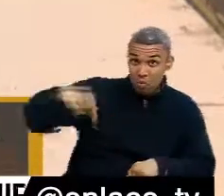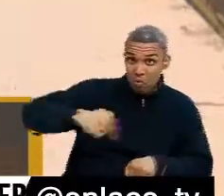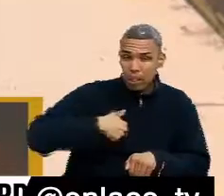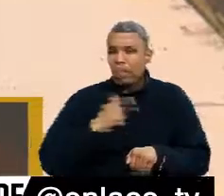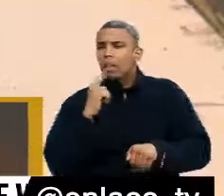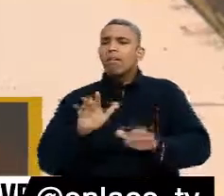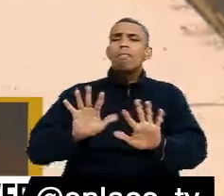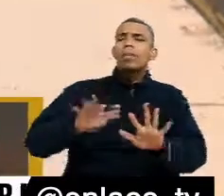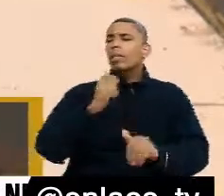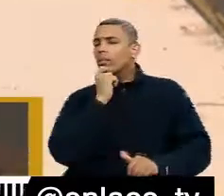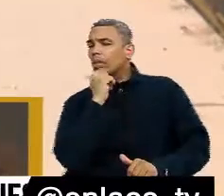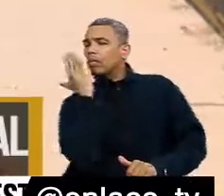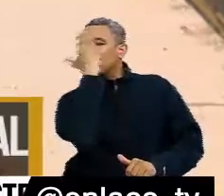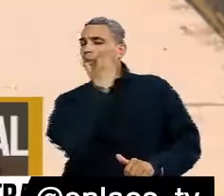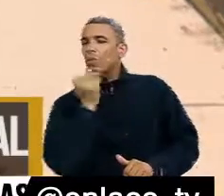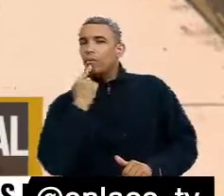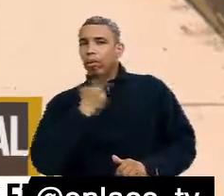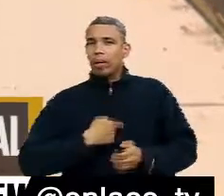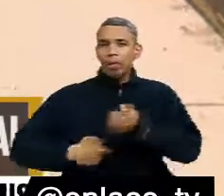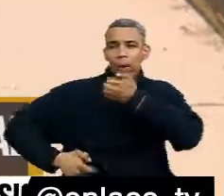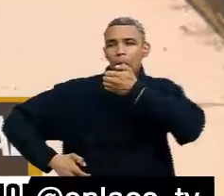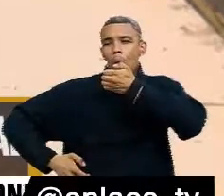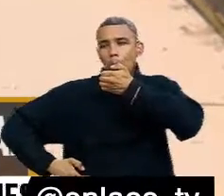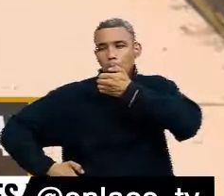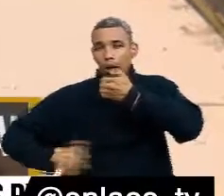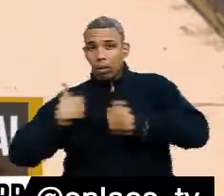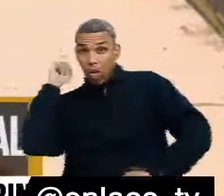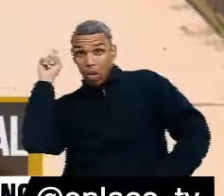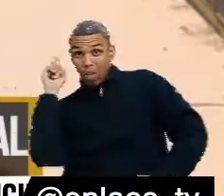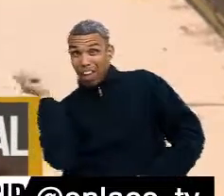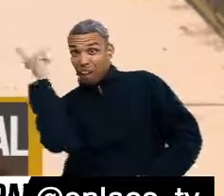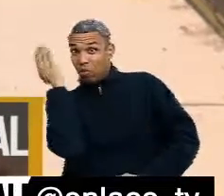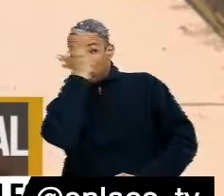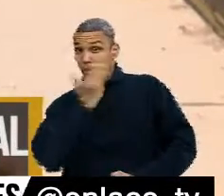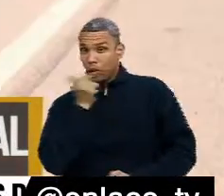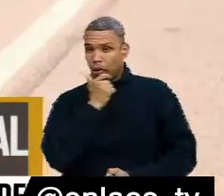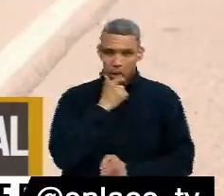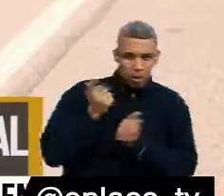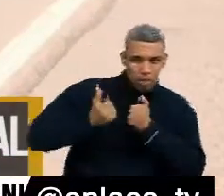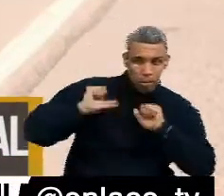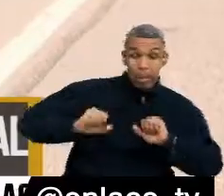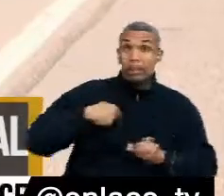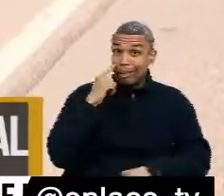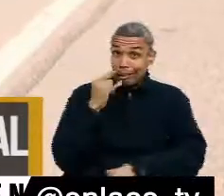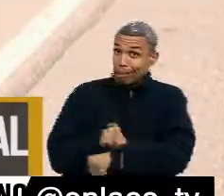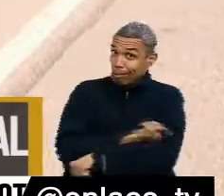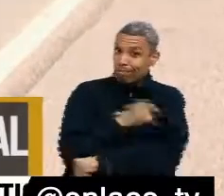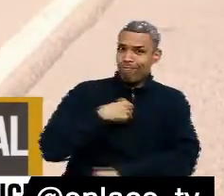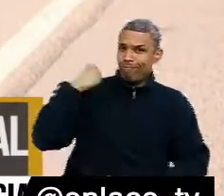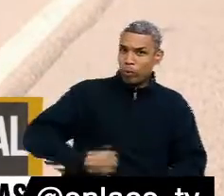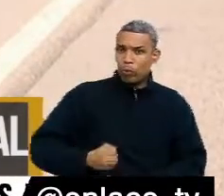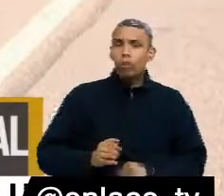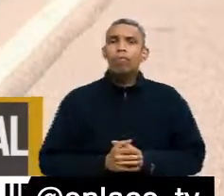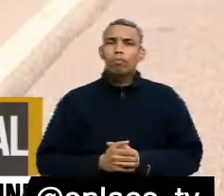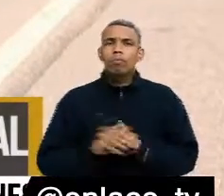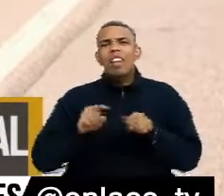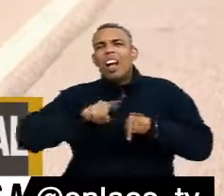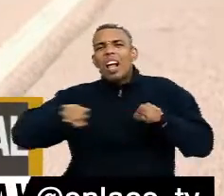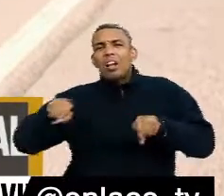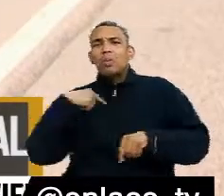no consumir bebidas embriagantes mientras conduce y la buena conducción de utilizar los elementos de protección. Dialogamos con algunos viajeros en quienes